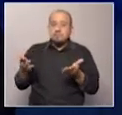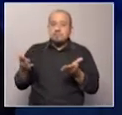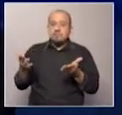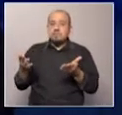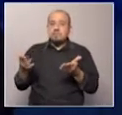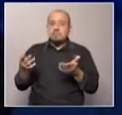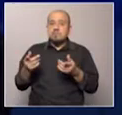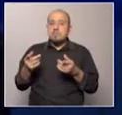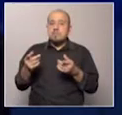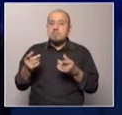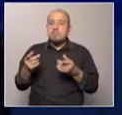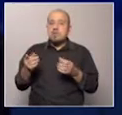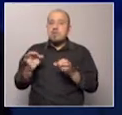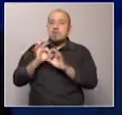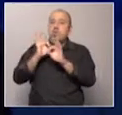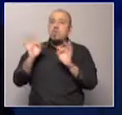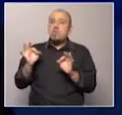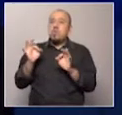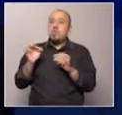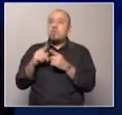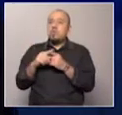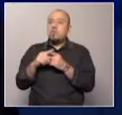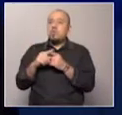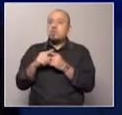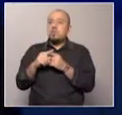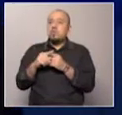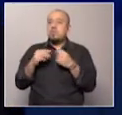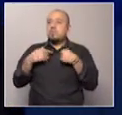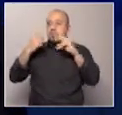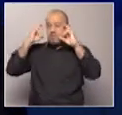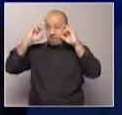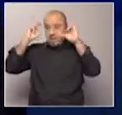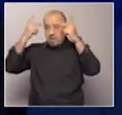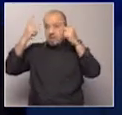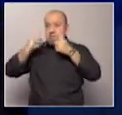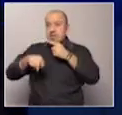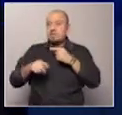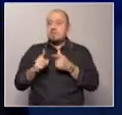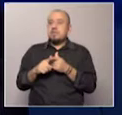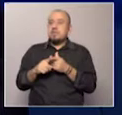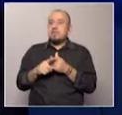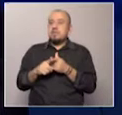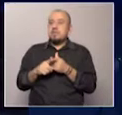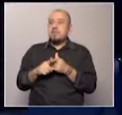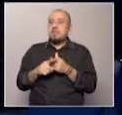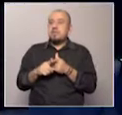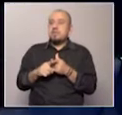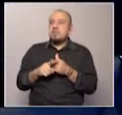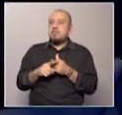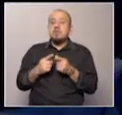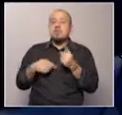invaden los captados se dejan llevar por la violencia y la exclusión social que es